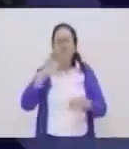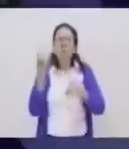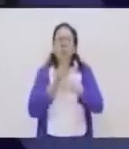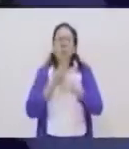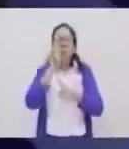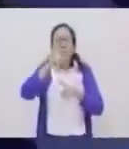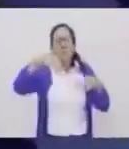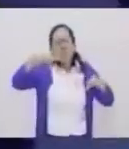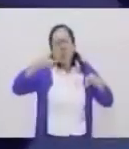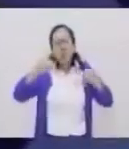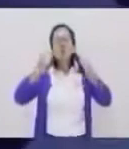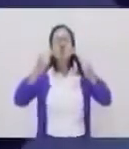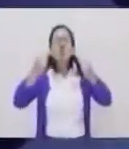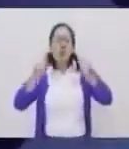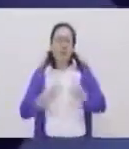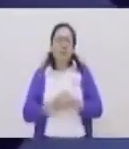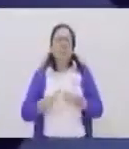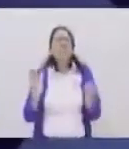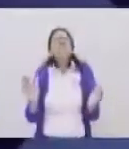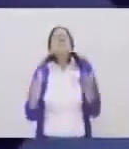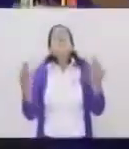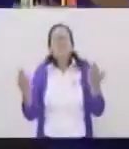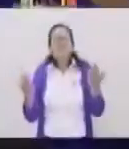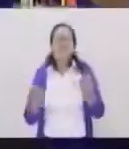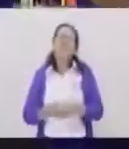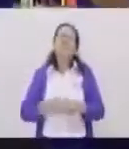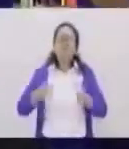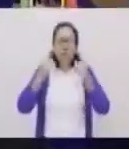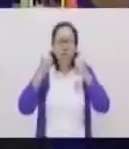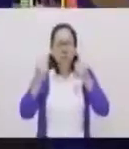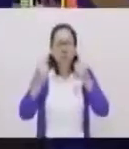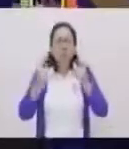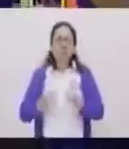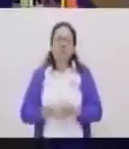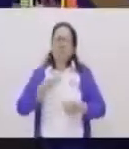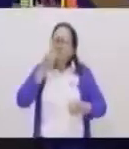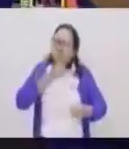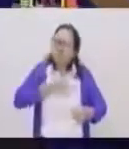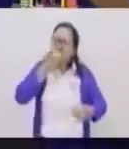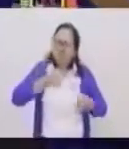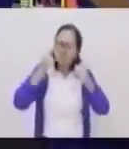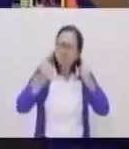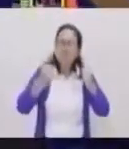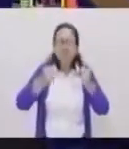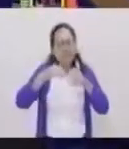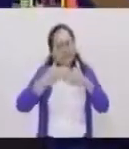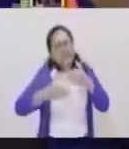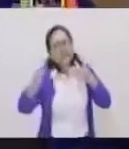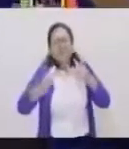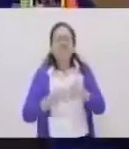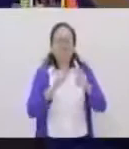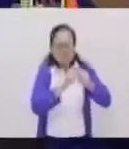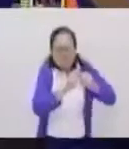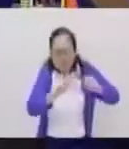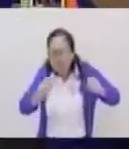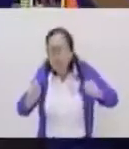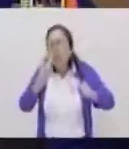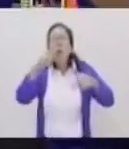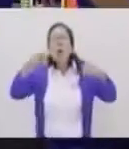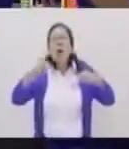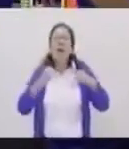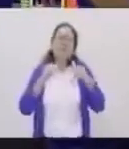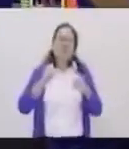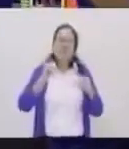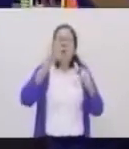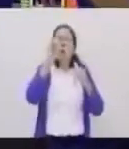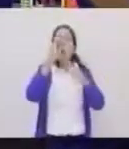utilizar un papel un poquito grueso para que sea resistente. ¿Qué vamos a hacer? Como tiene la medida de una